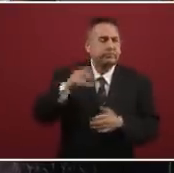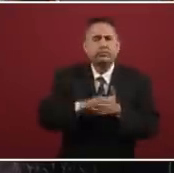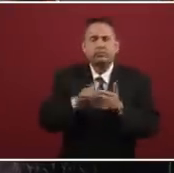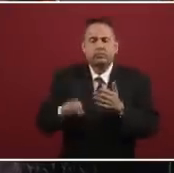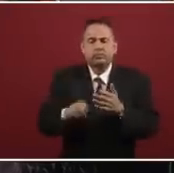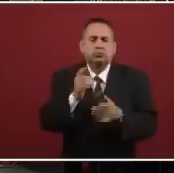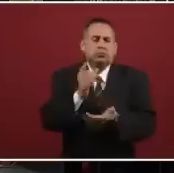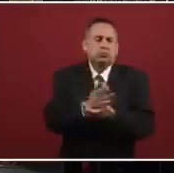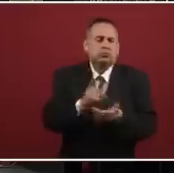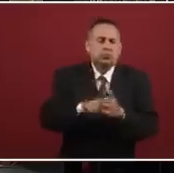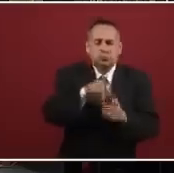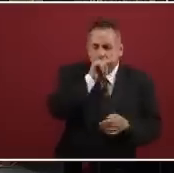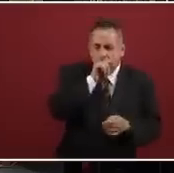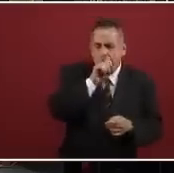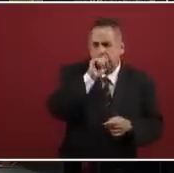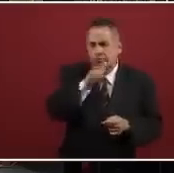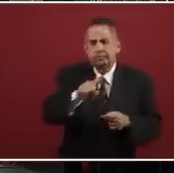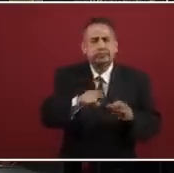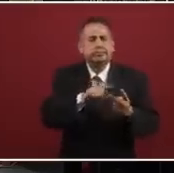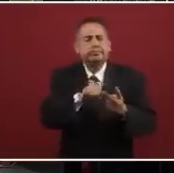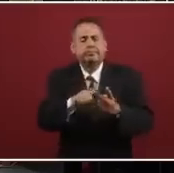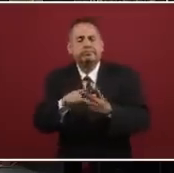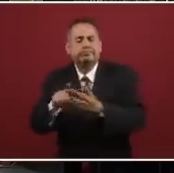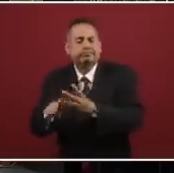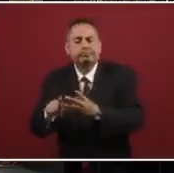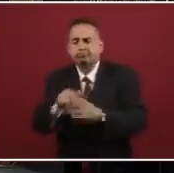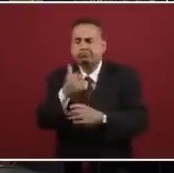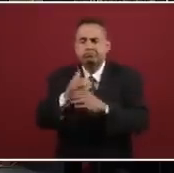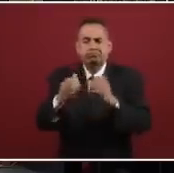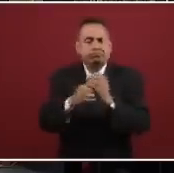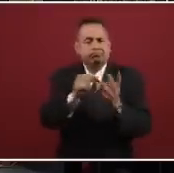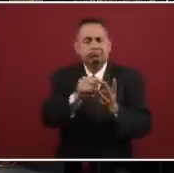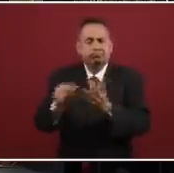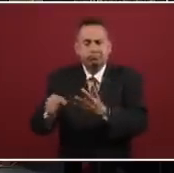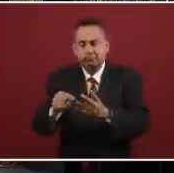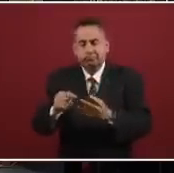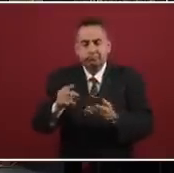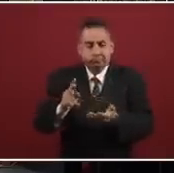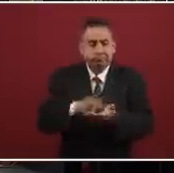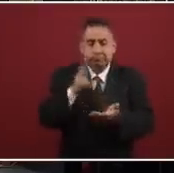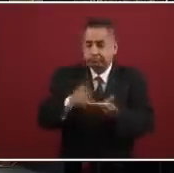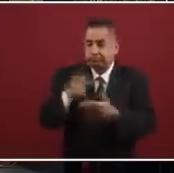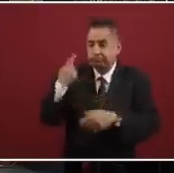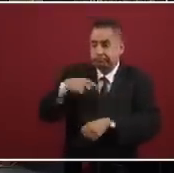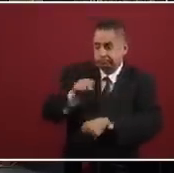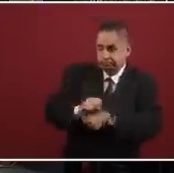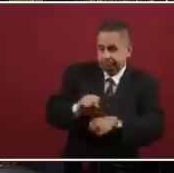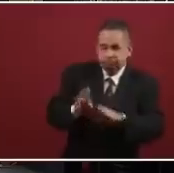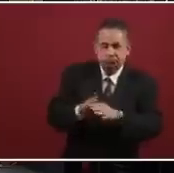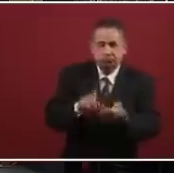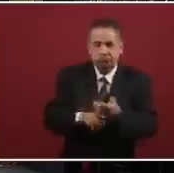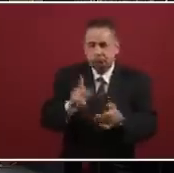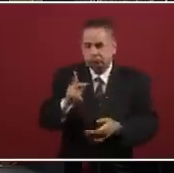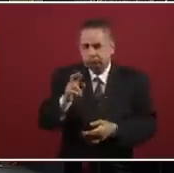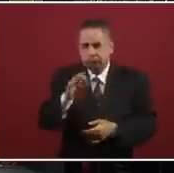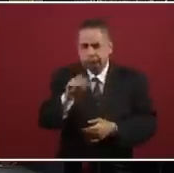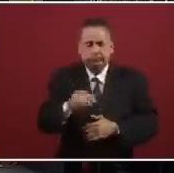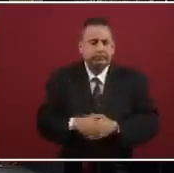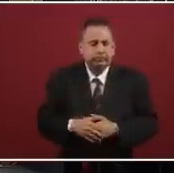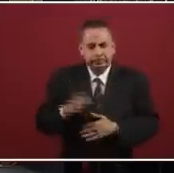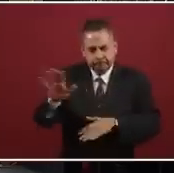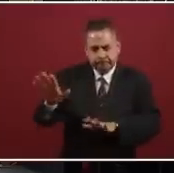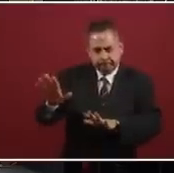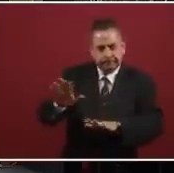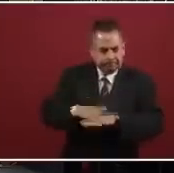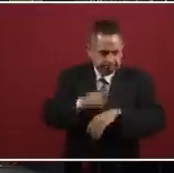ejemplo, en el precio del pollo, también se ha dado en otros productos, ya van varias semanas. ¿Qué está haciendo la Profeco en ese aspecto? Estamos monitoreando